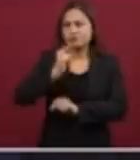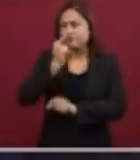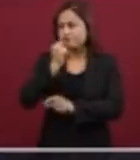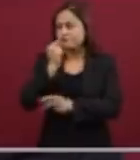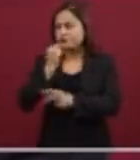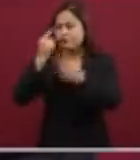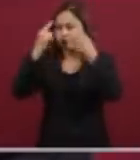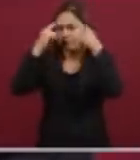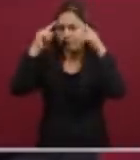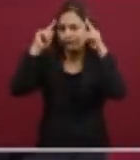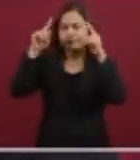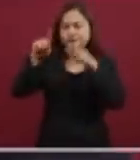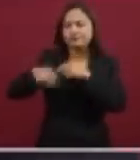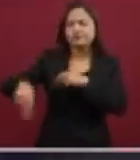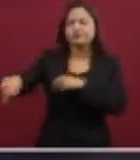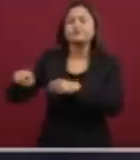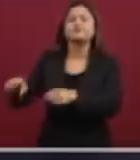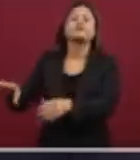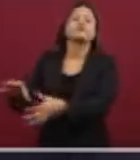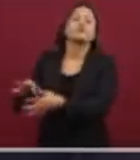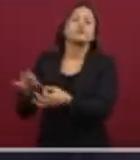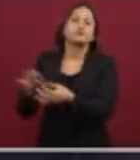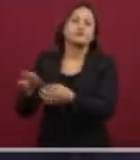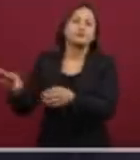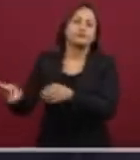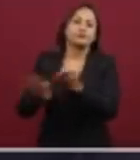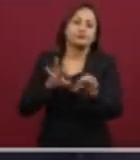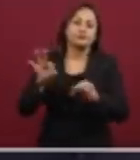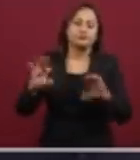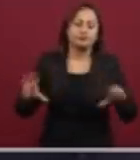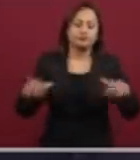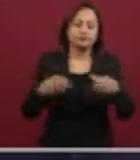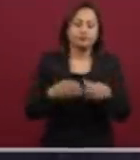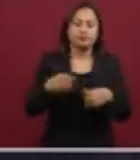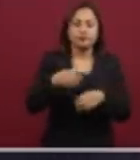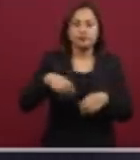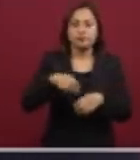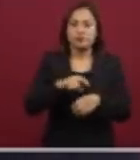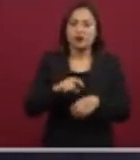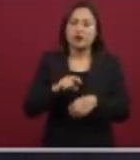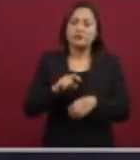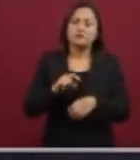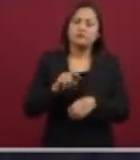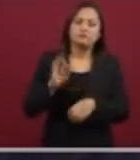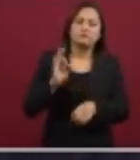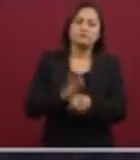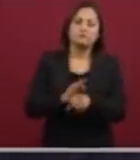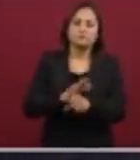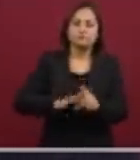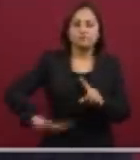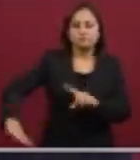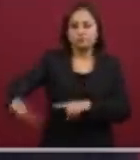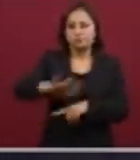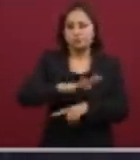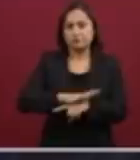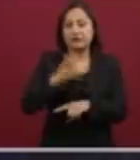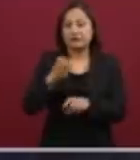para garantizar la seguridad pública. Eso es importante que se